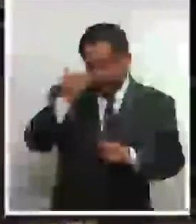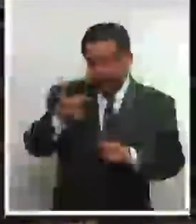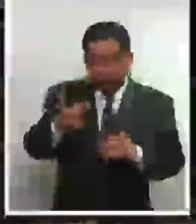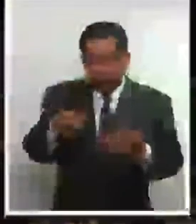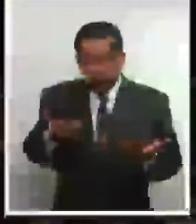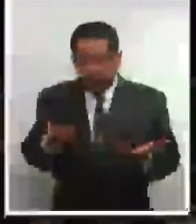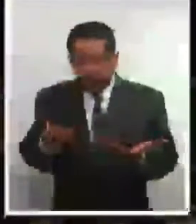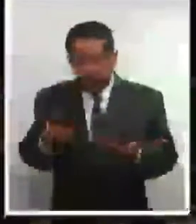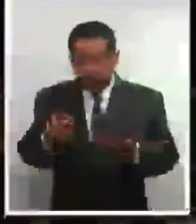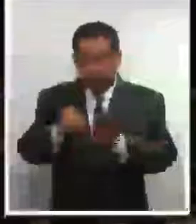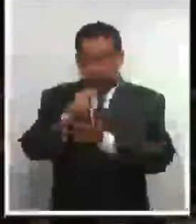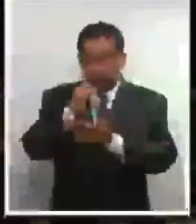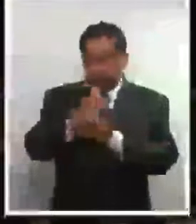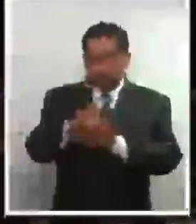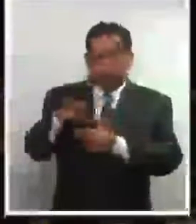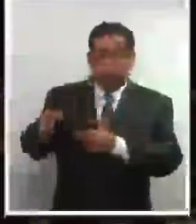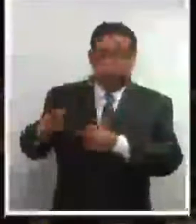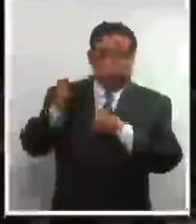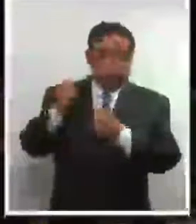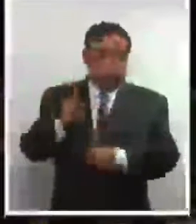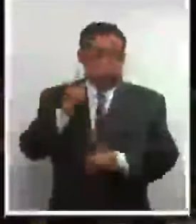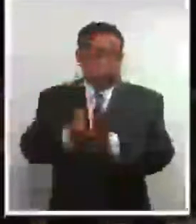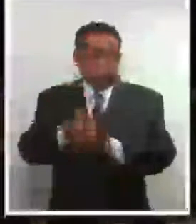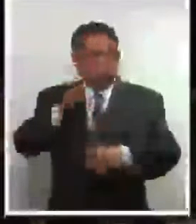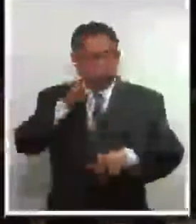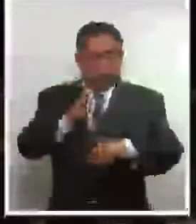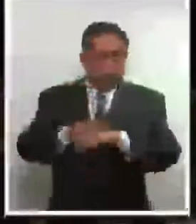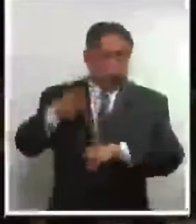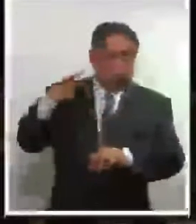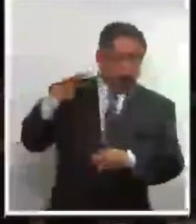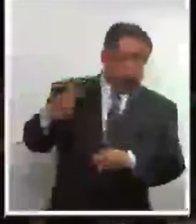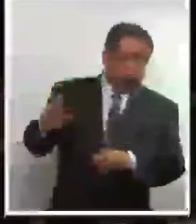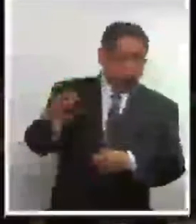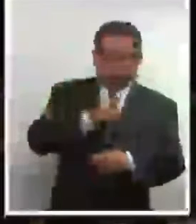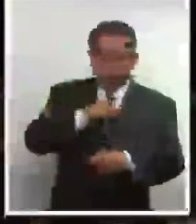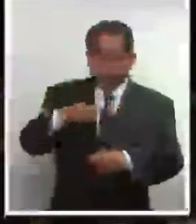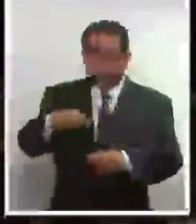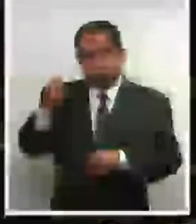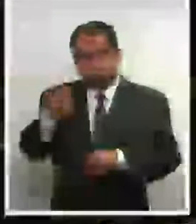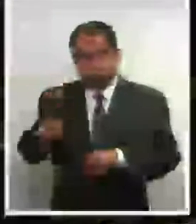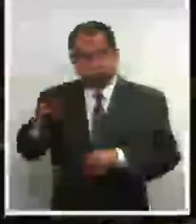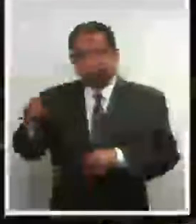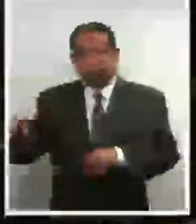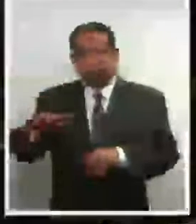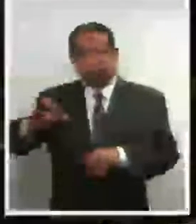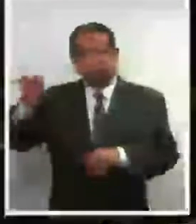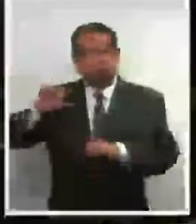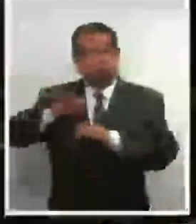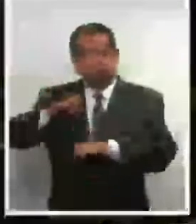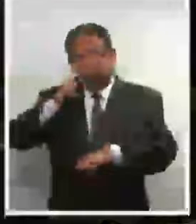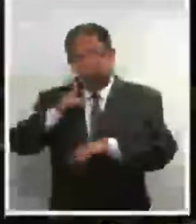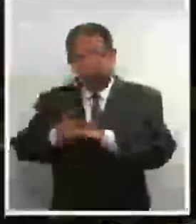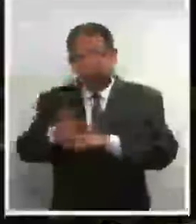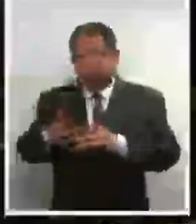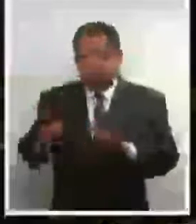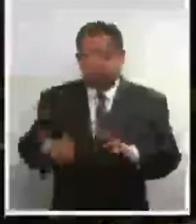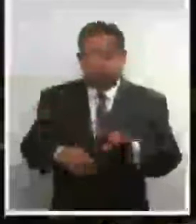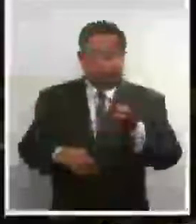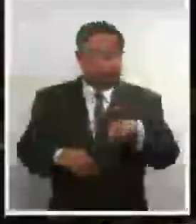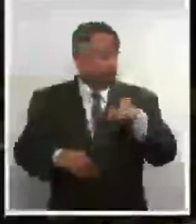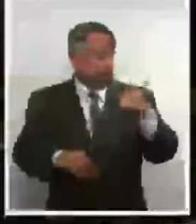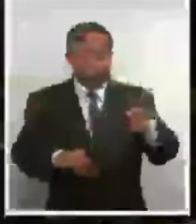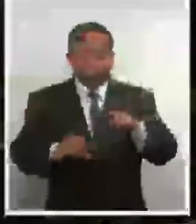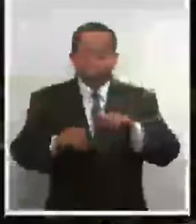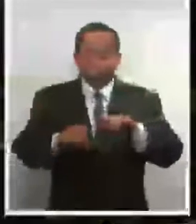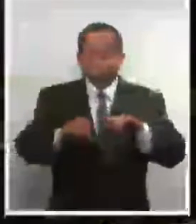para determinar que la seguridad sea obligación exclusiva de las autoridades y no de los